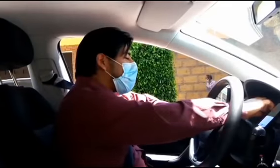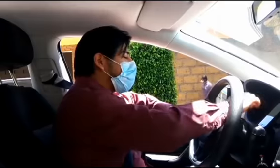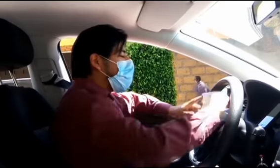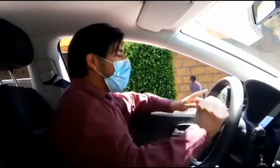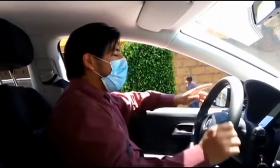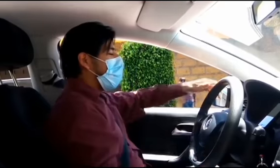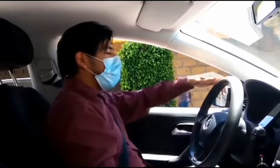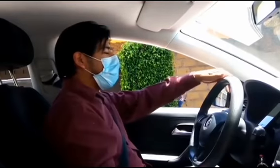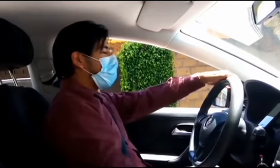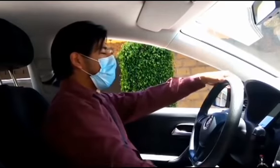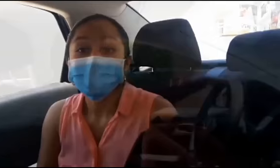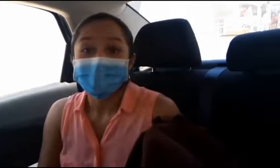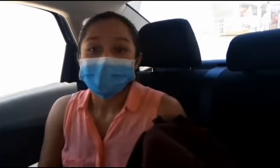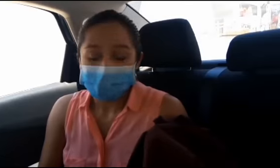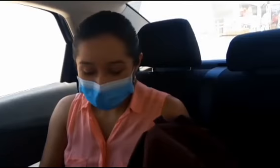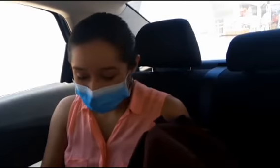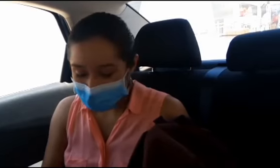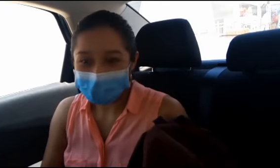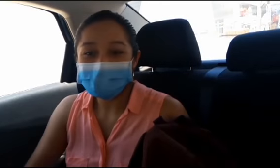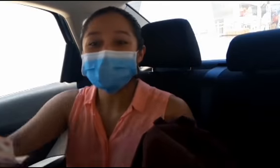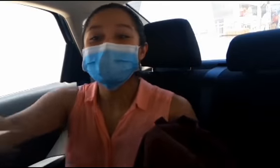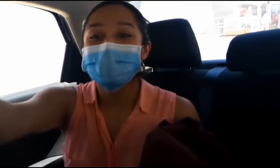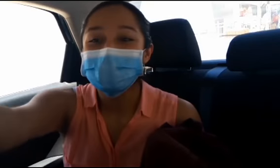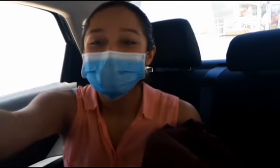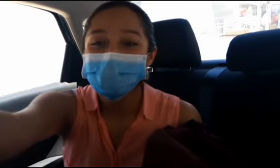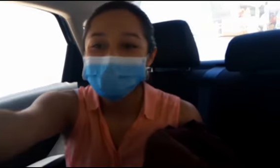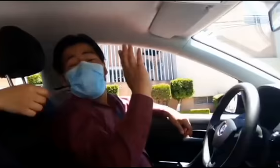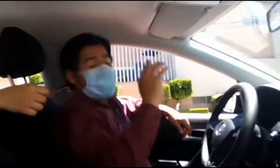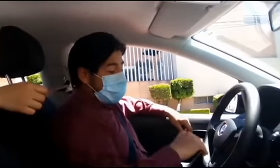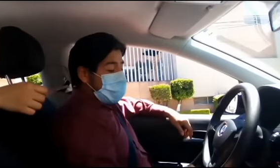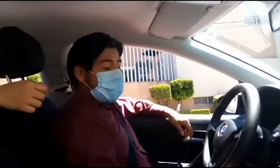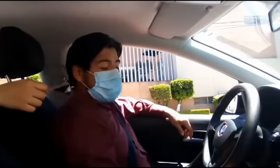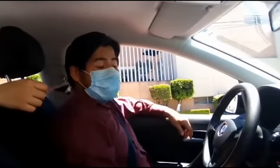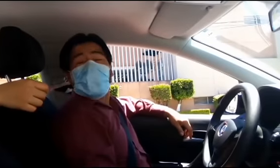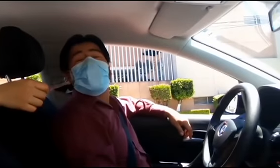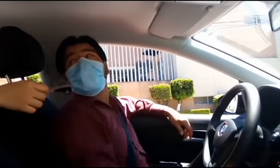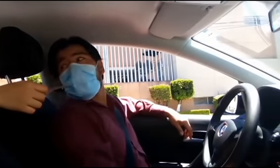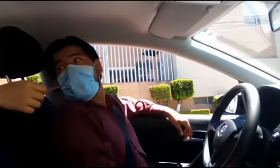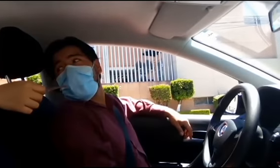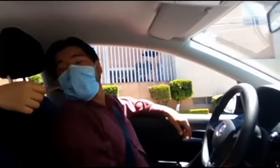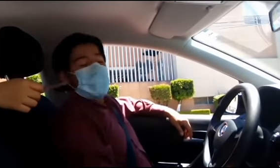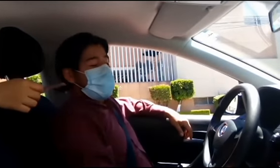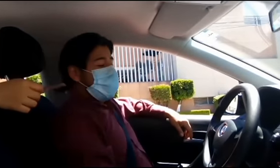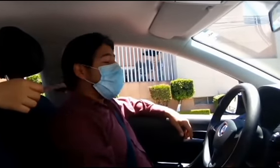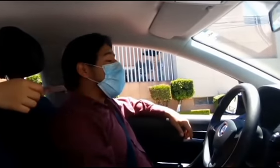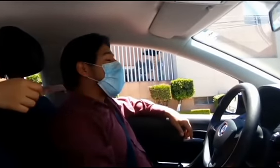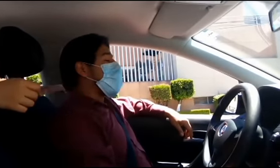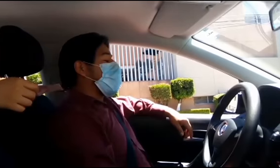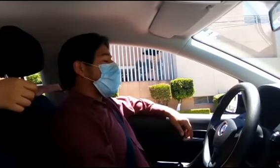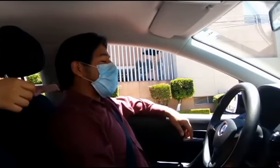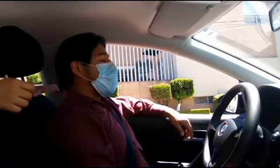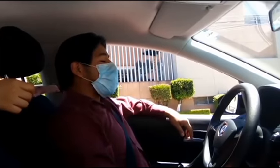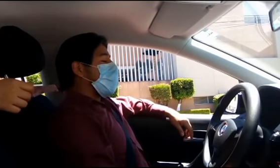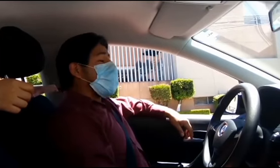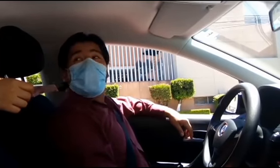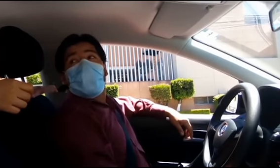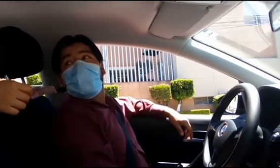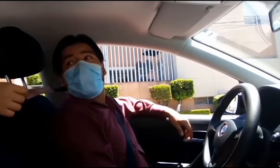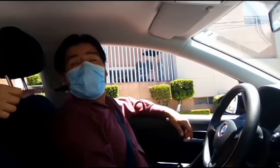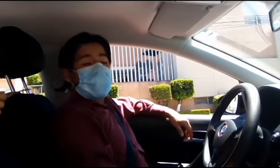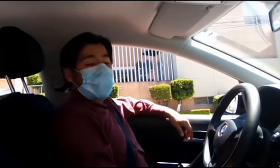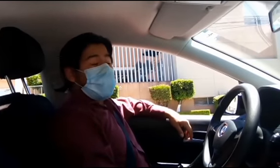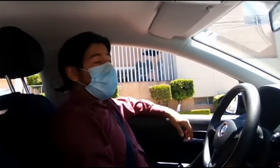Bien. Iniciamos su viaje. Muchas gracias. Aquí tiene. No es nada, señorita, no se preocupe. Yo me había propuesto que si